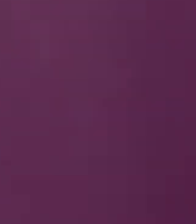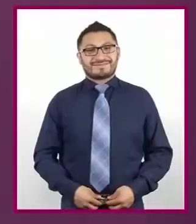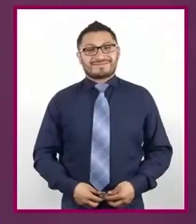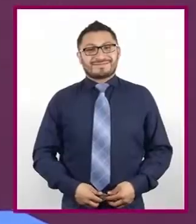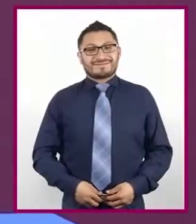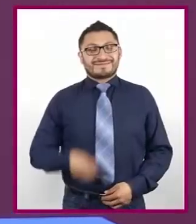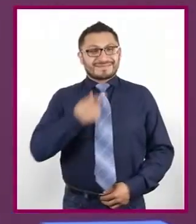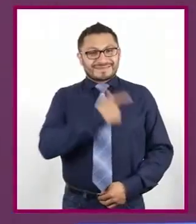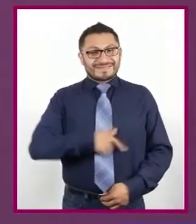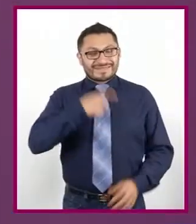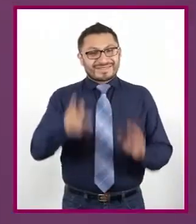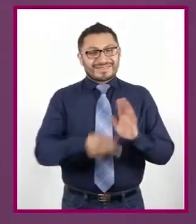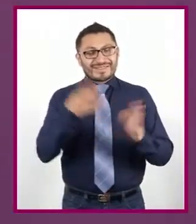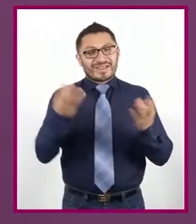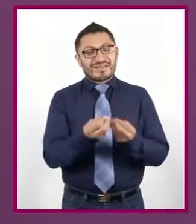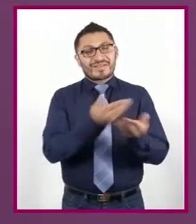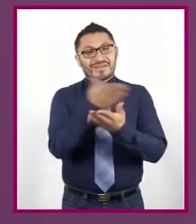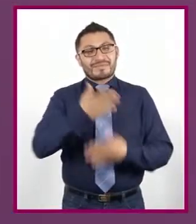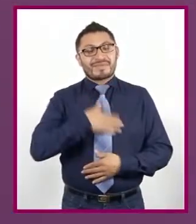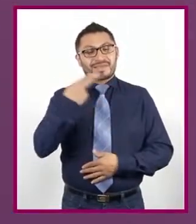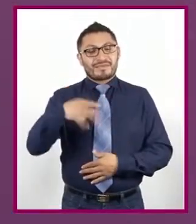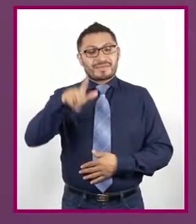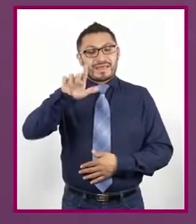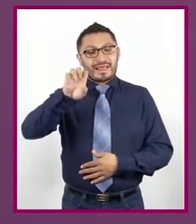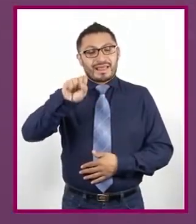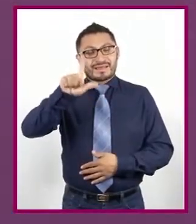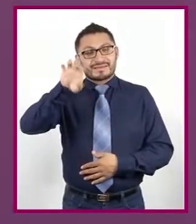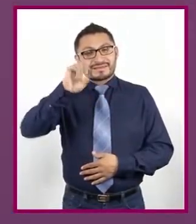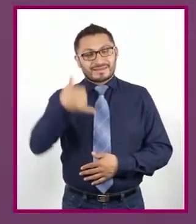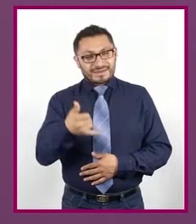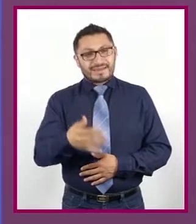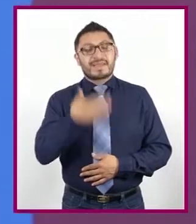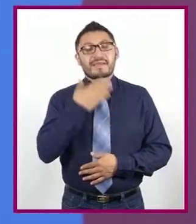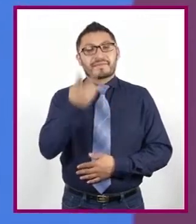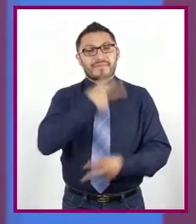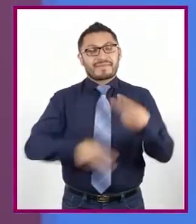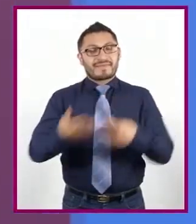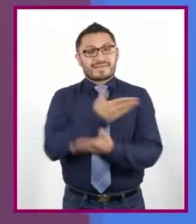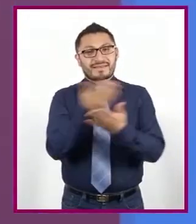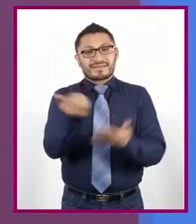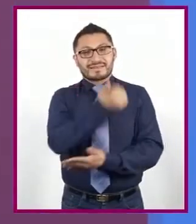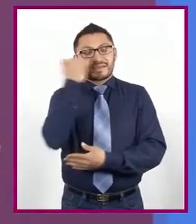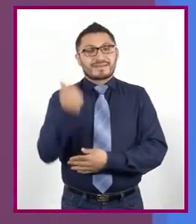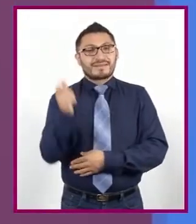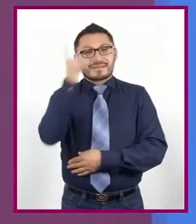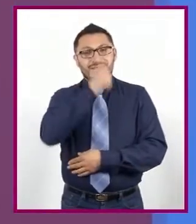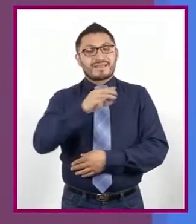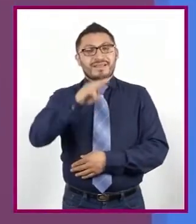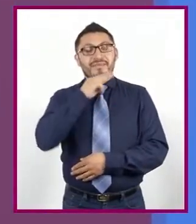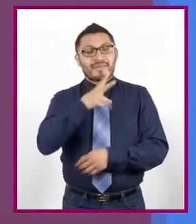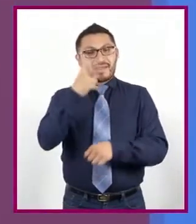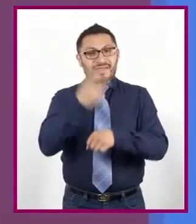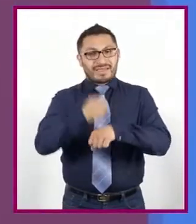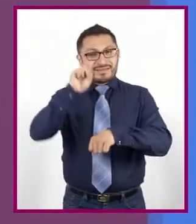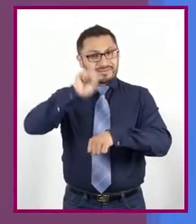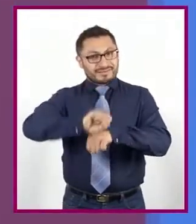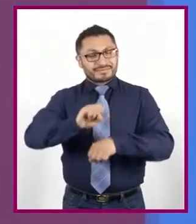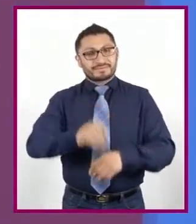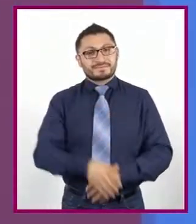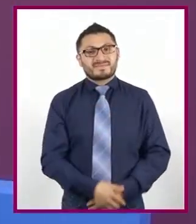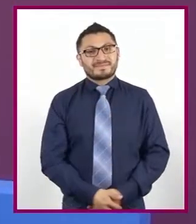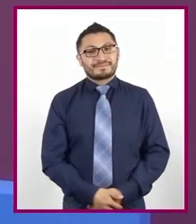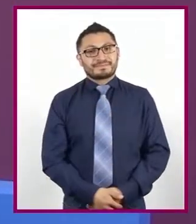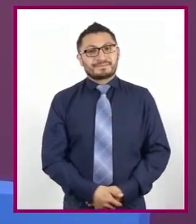aquí nuevamente. Mi nombre es Leslie Mendívil y les doy la bienvenida a las alumnas y alumnos de lengua materna de segundo grado de